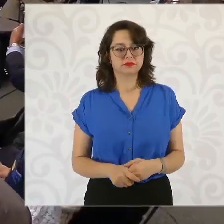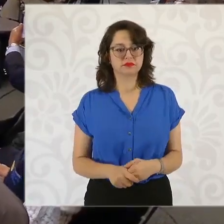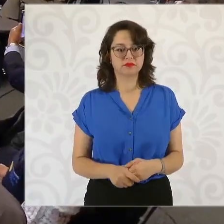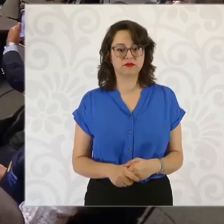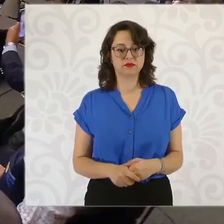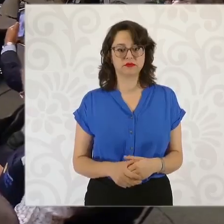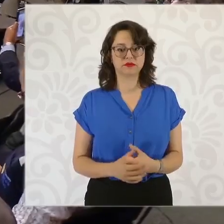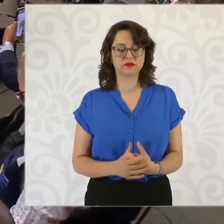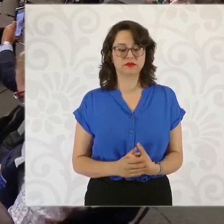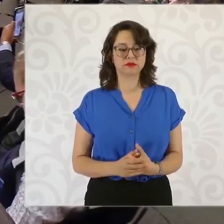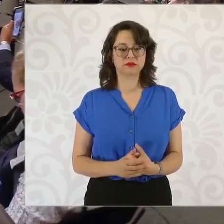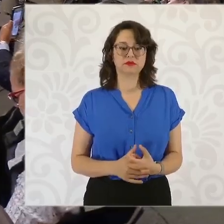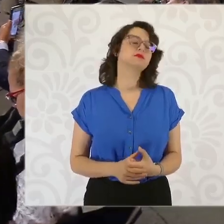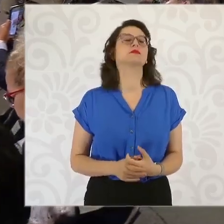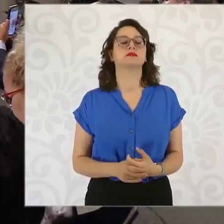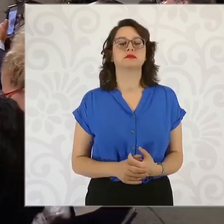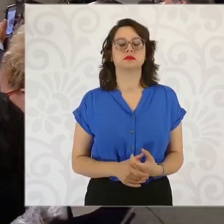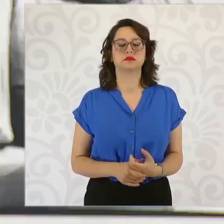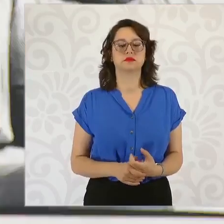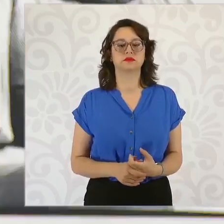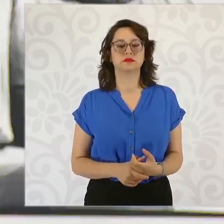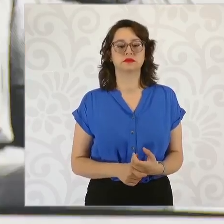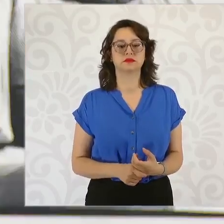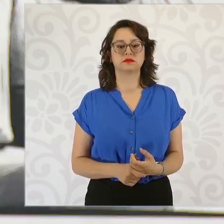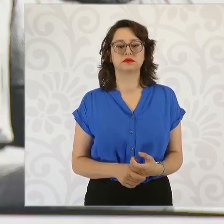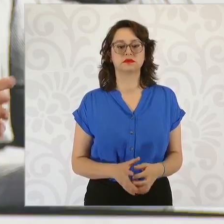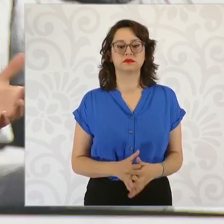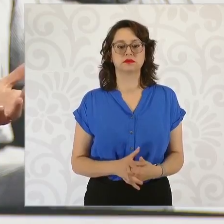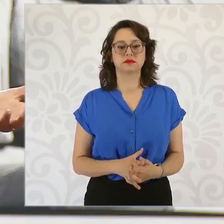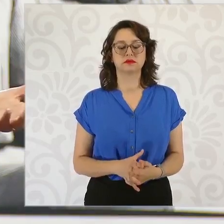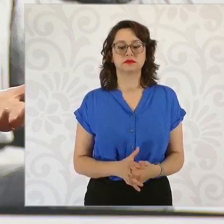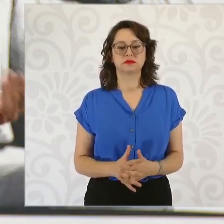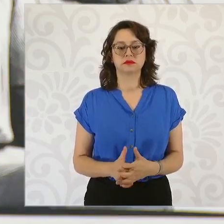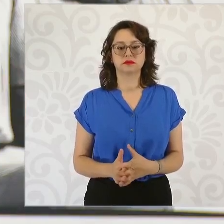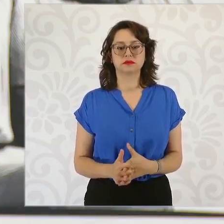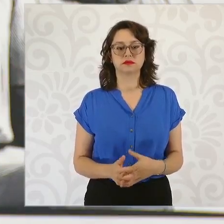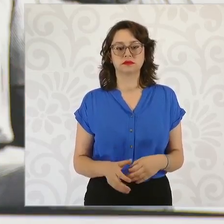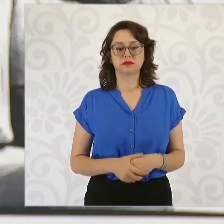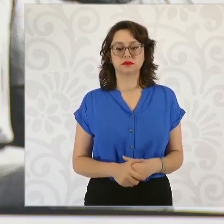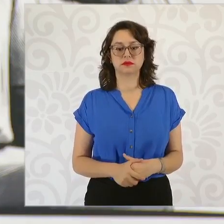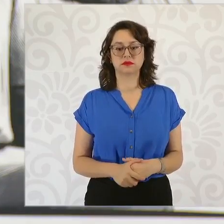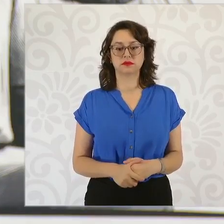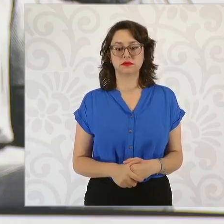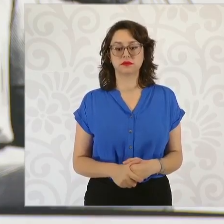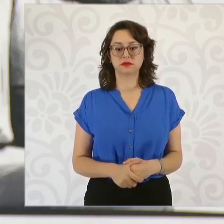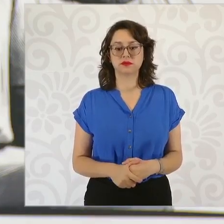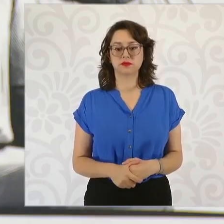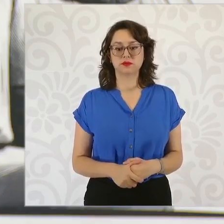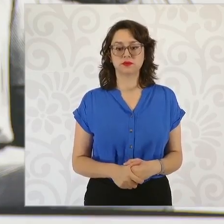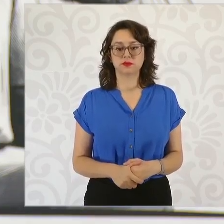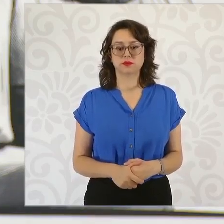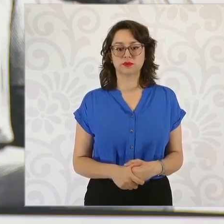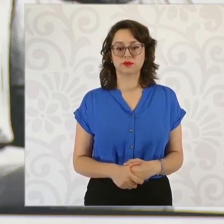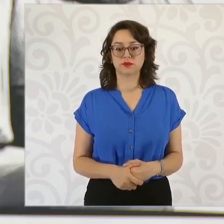Pero O sea, nosotros ya dijimos, lo que